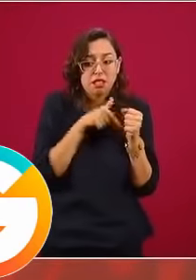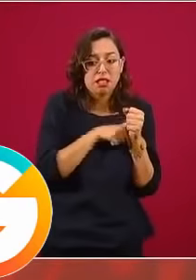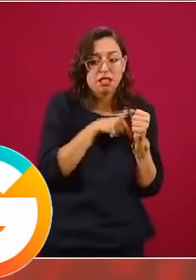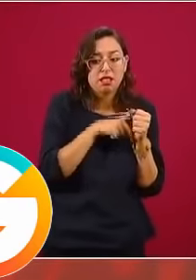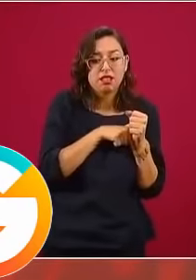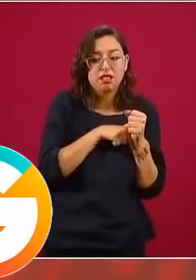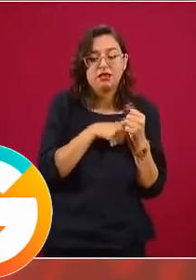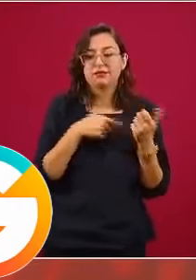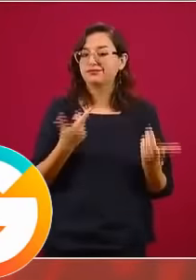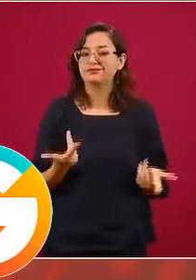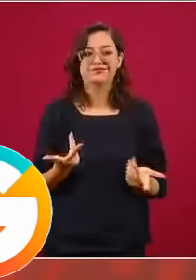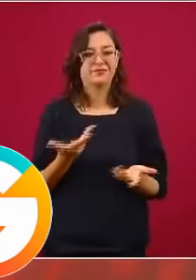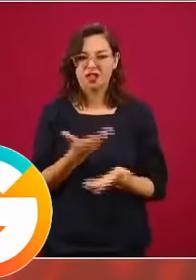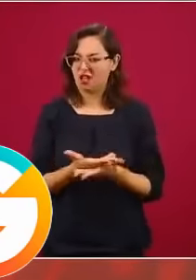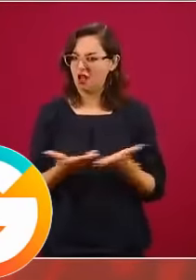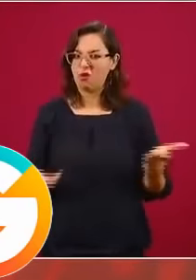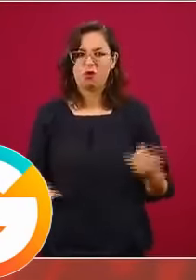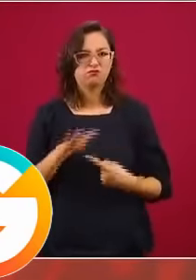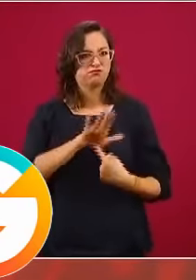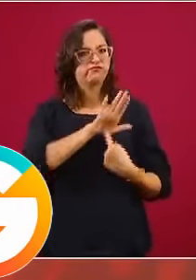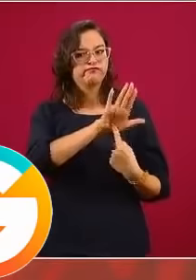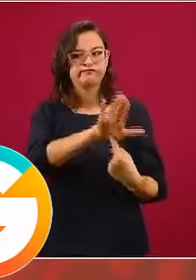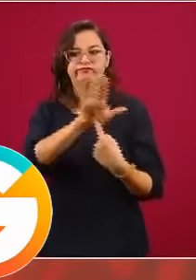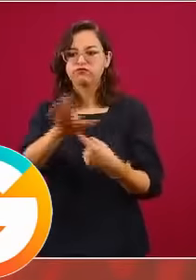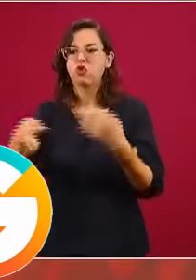y todos tenemos que saber